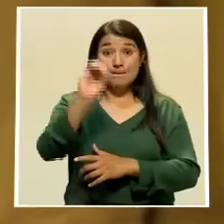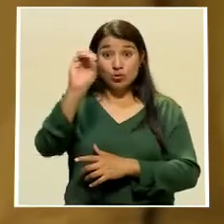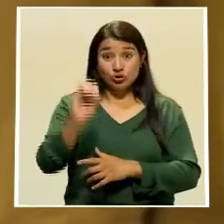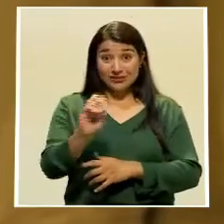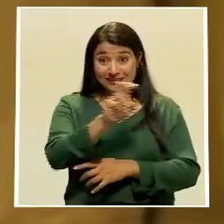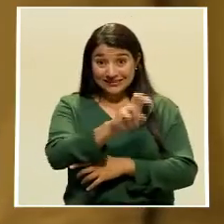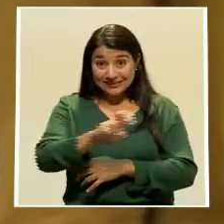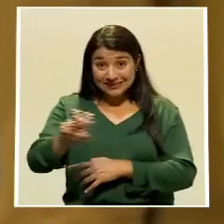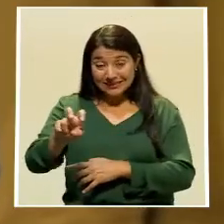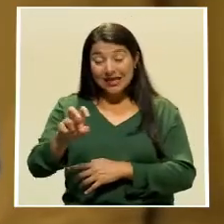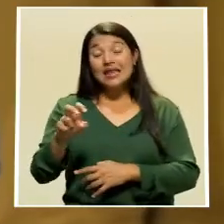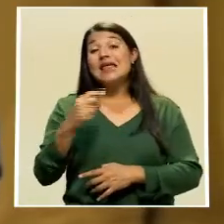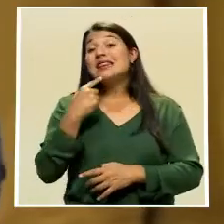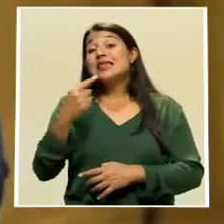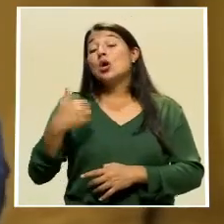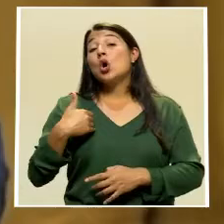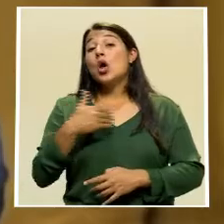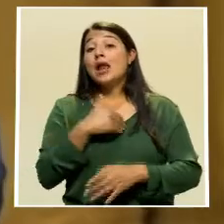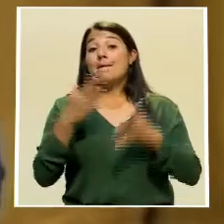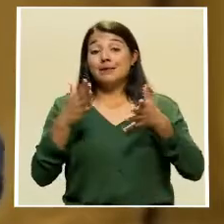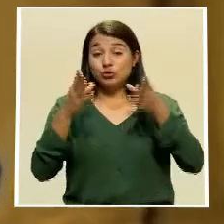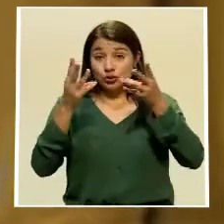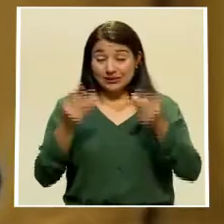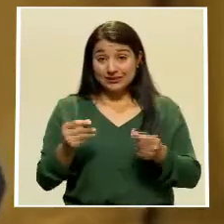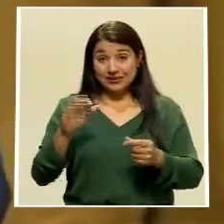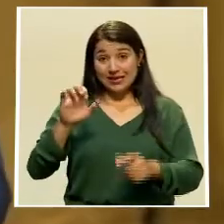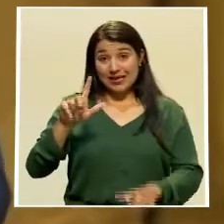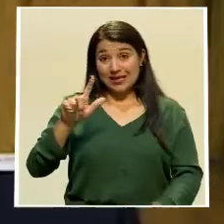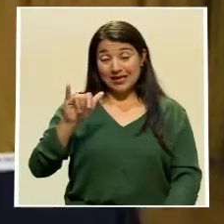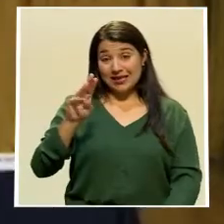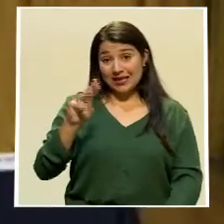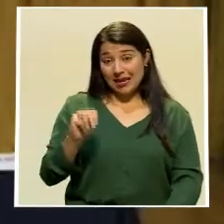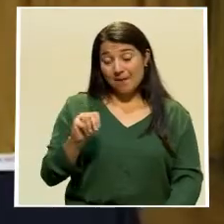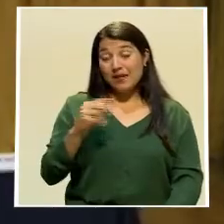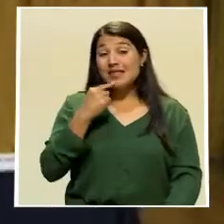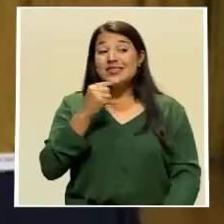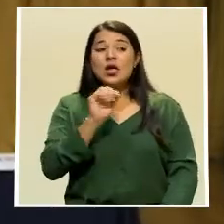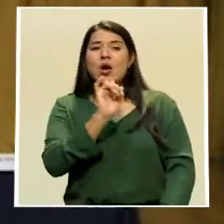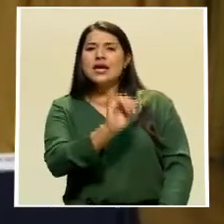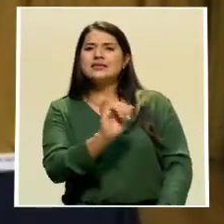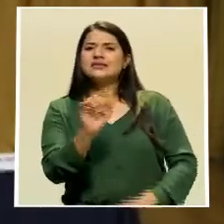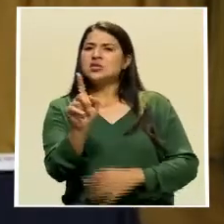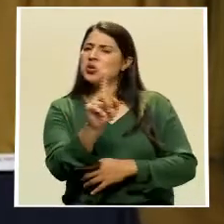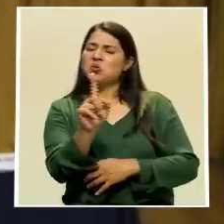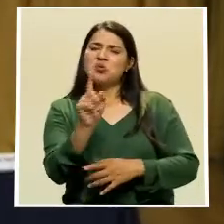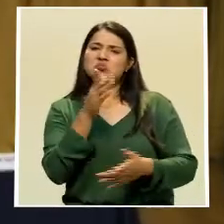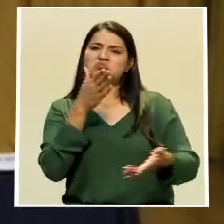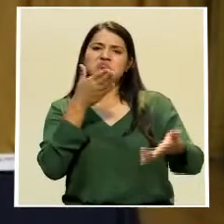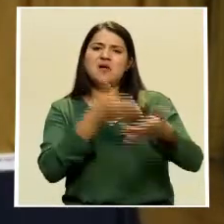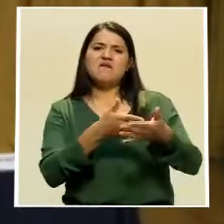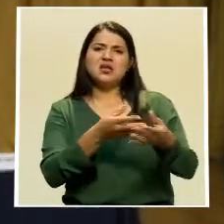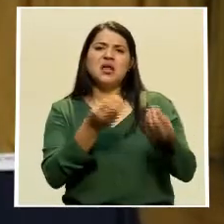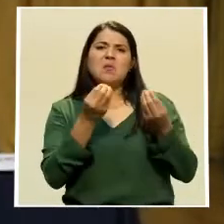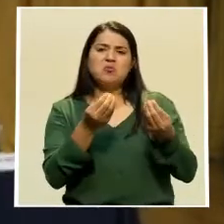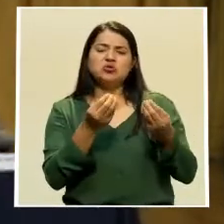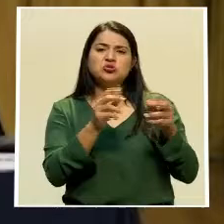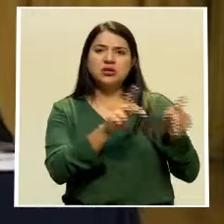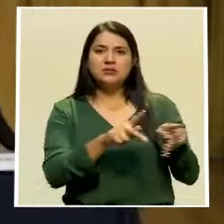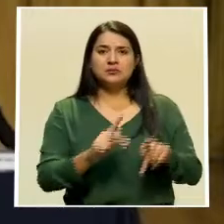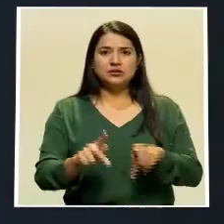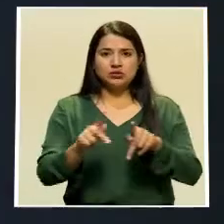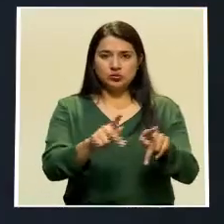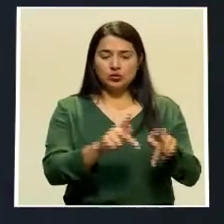el ministro de Hacienda, Elian Villegas, alabó las bondades del impuesto y dijo que este no tendrá mayor impacto en los